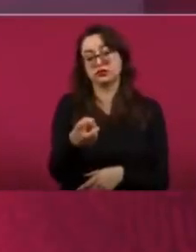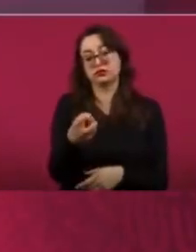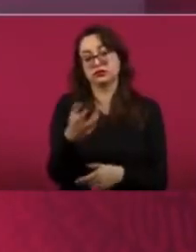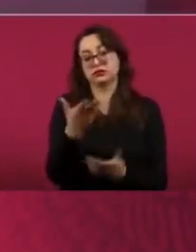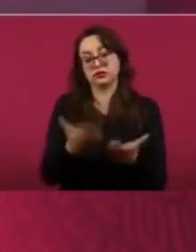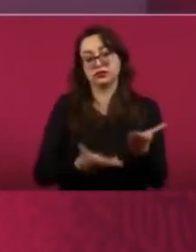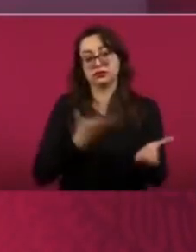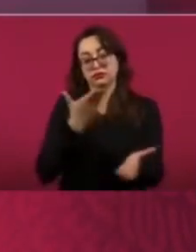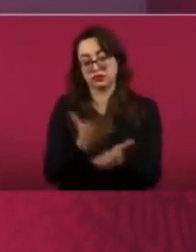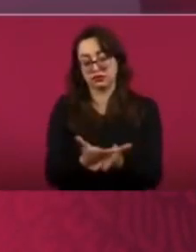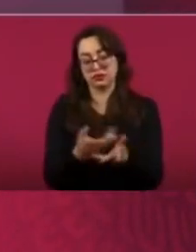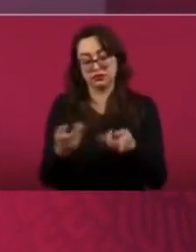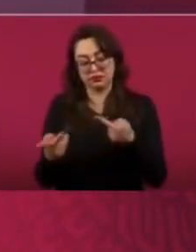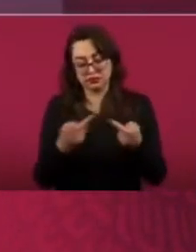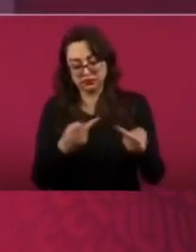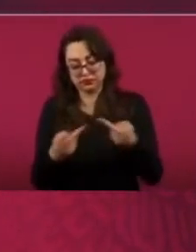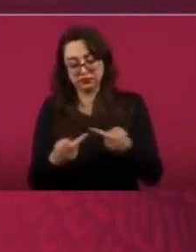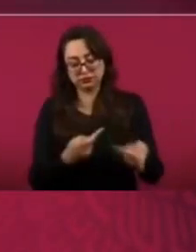hacia el futuro,